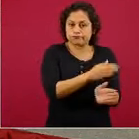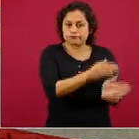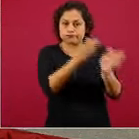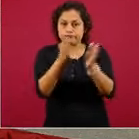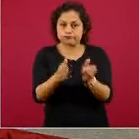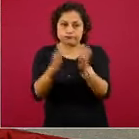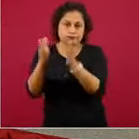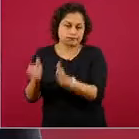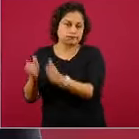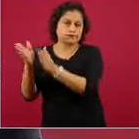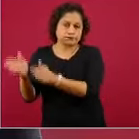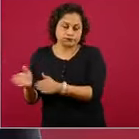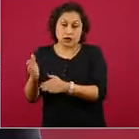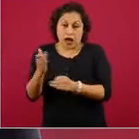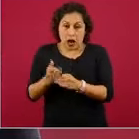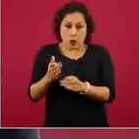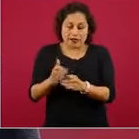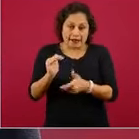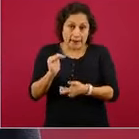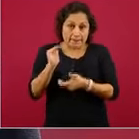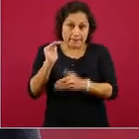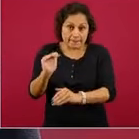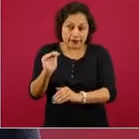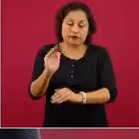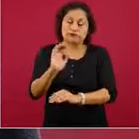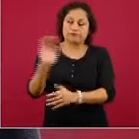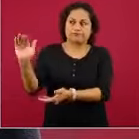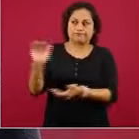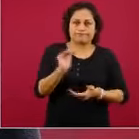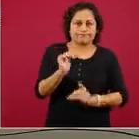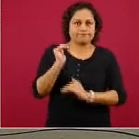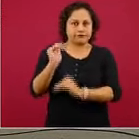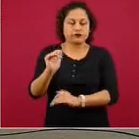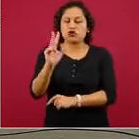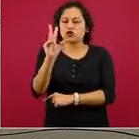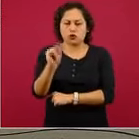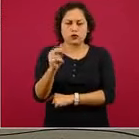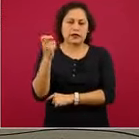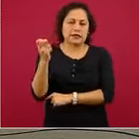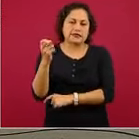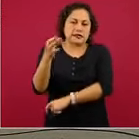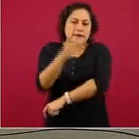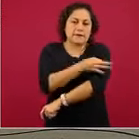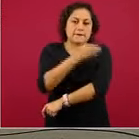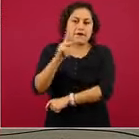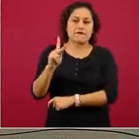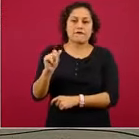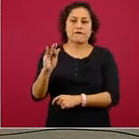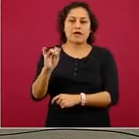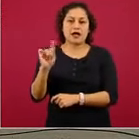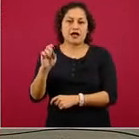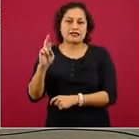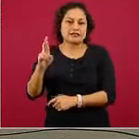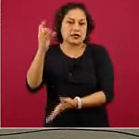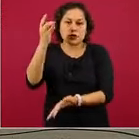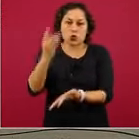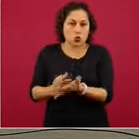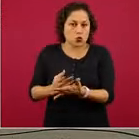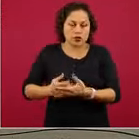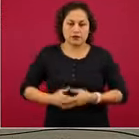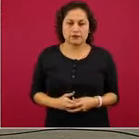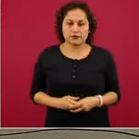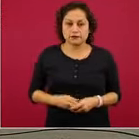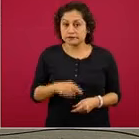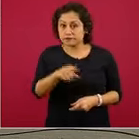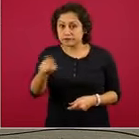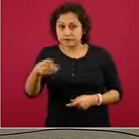han comentado para la vacuna de Pfizer. ¿Sí? Muy bien. Si hubiera alguna otra